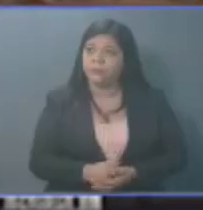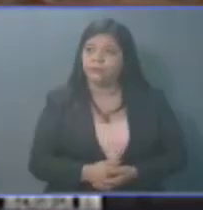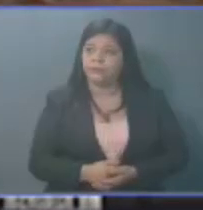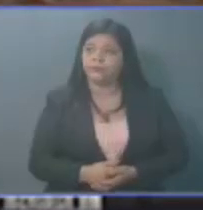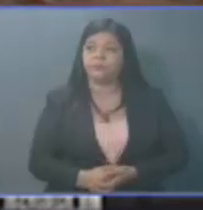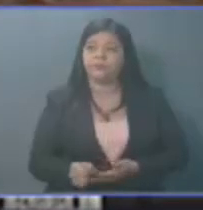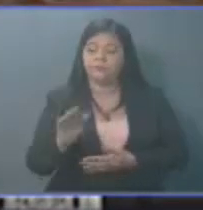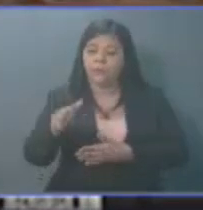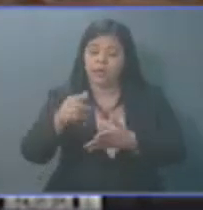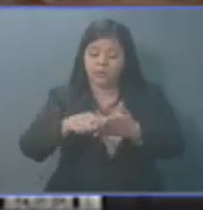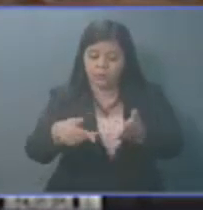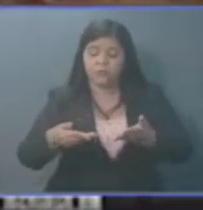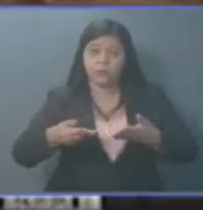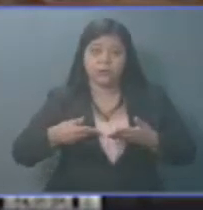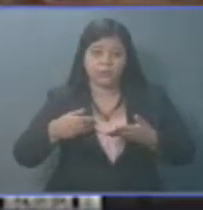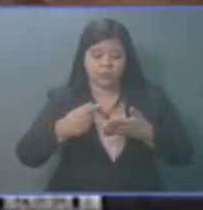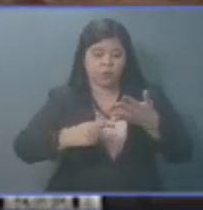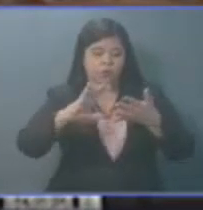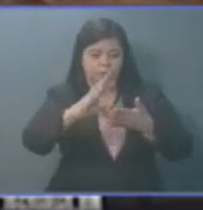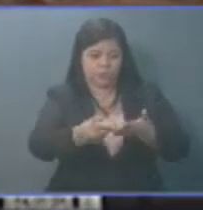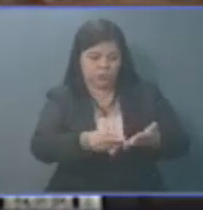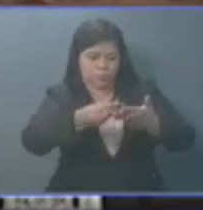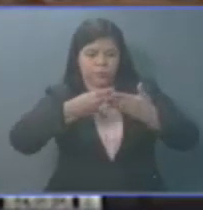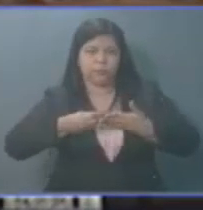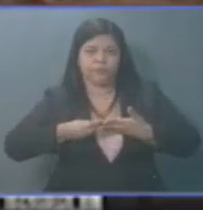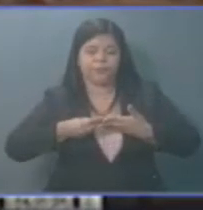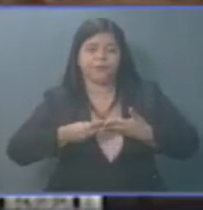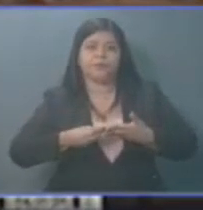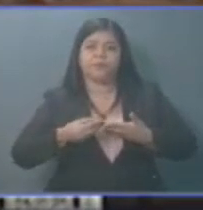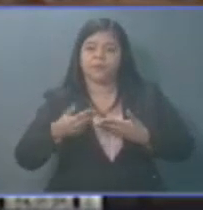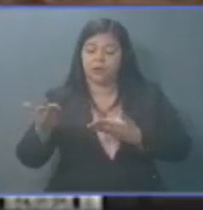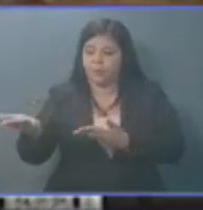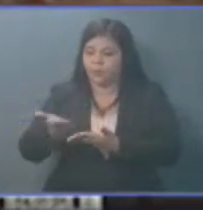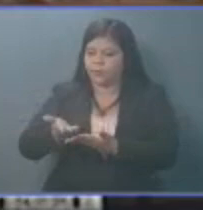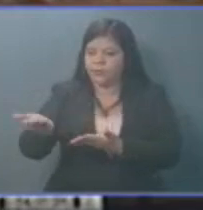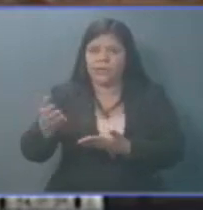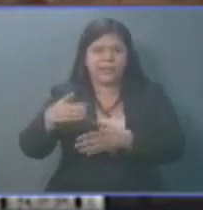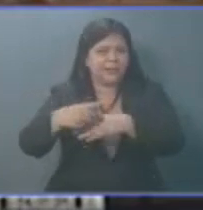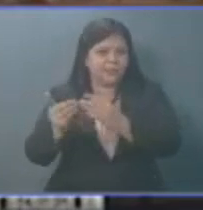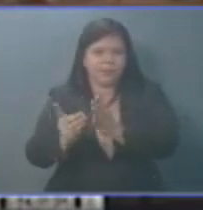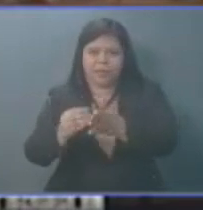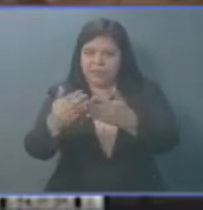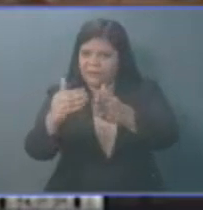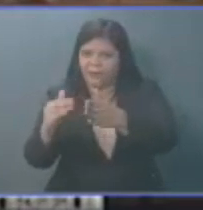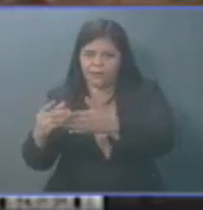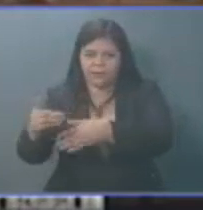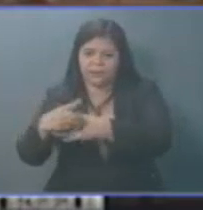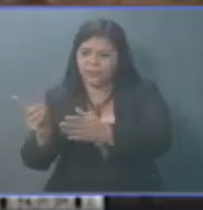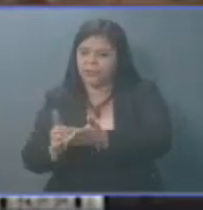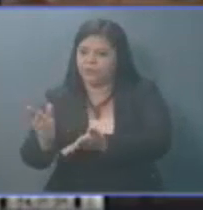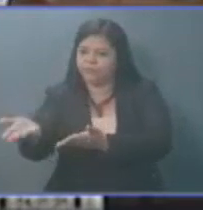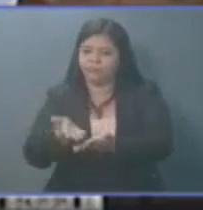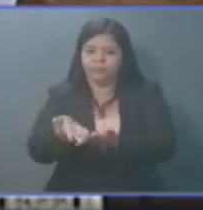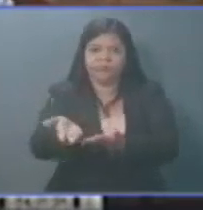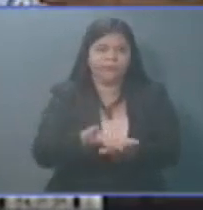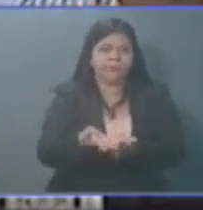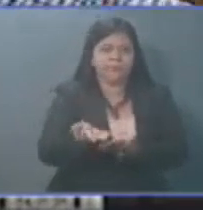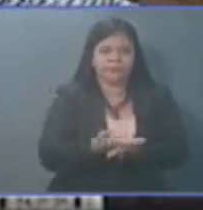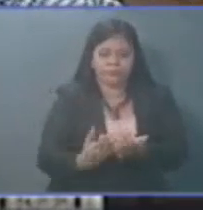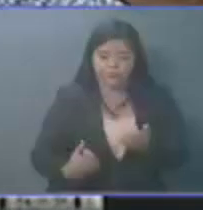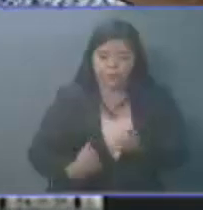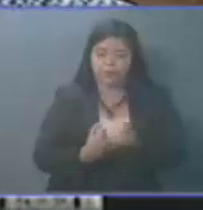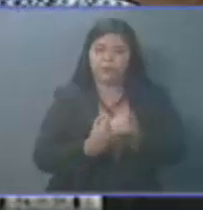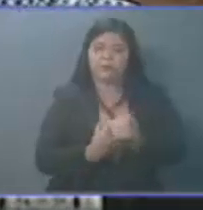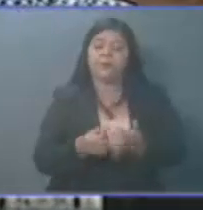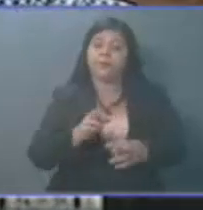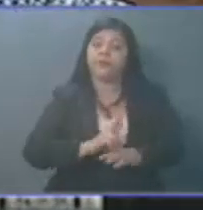en el uso de sus facultades constitucionales y a iniciativa de varios diputados y diputadas, decreta